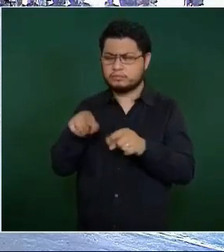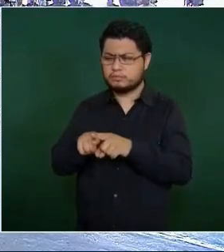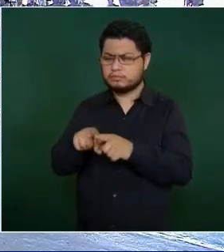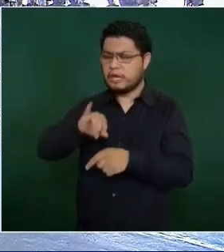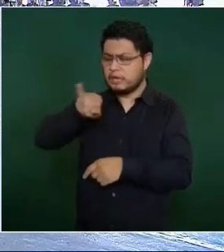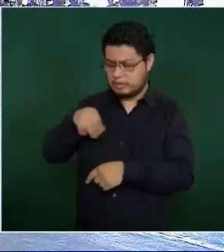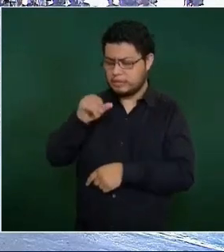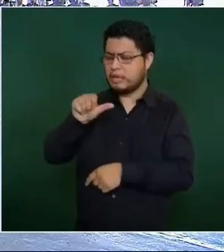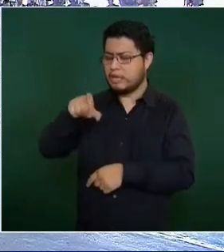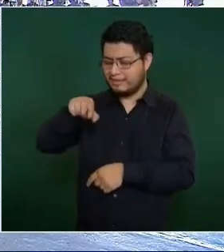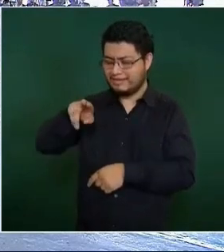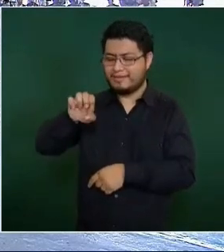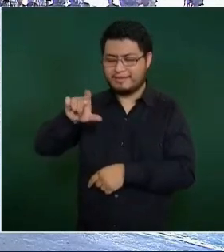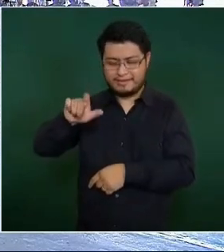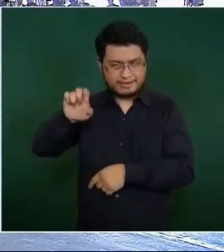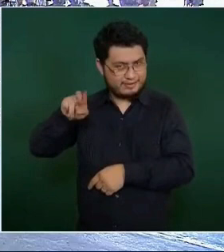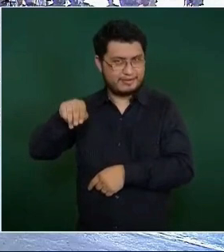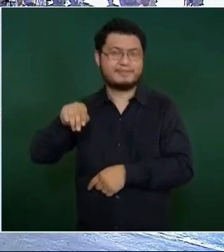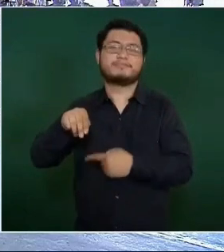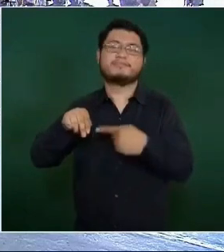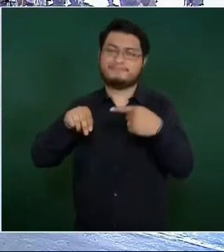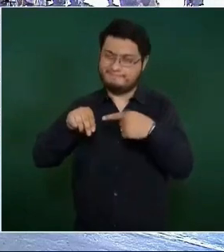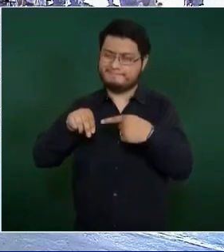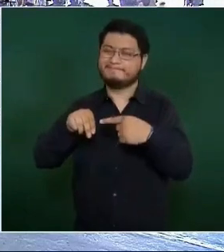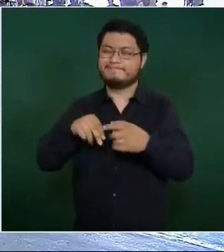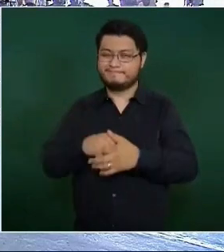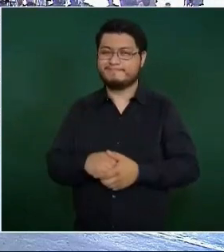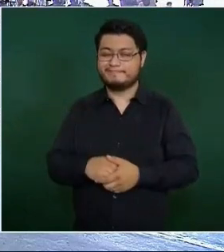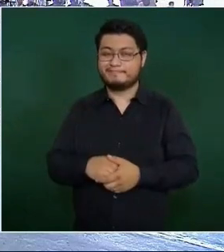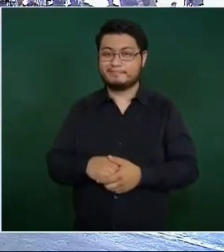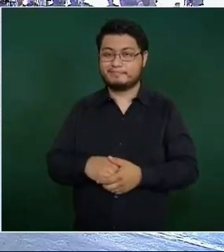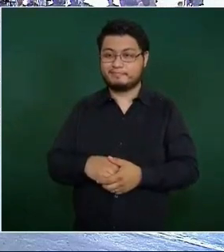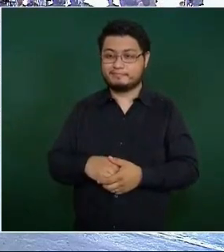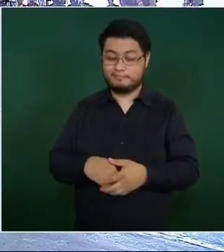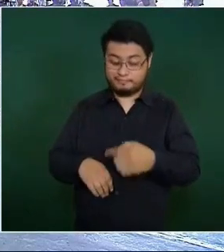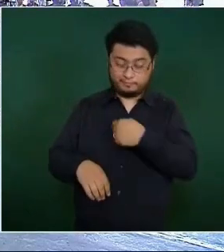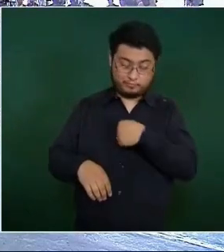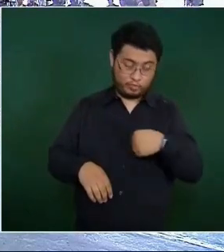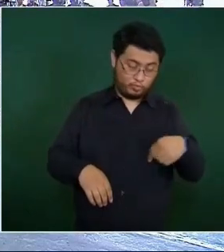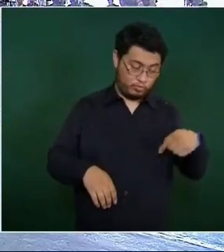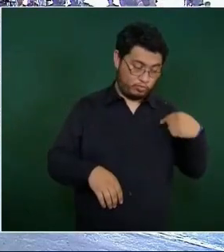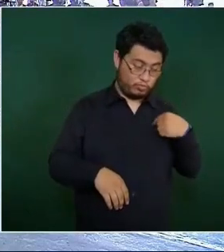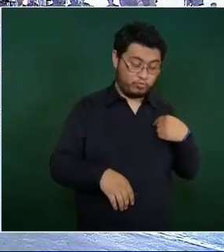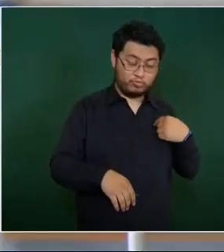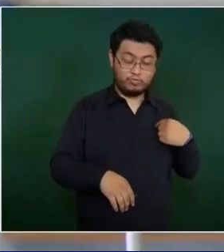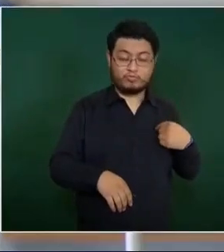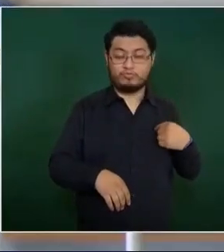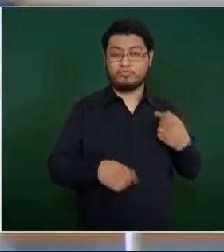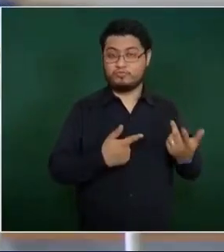Jacqueline Pechar, eso. Y nosotros propusimos a